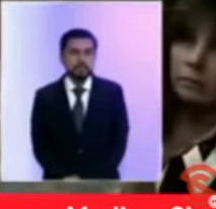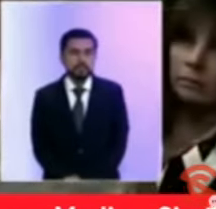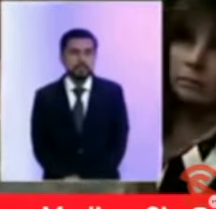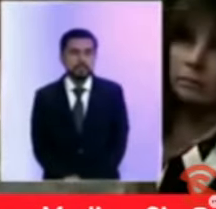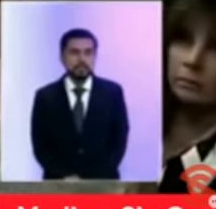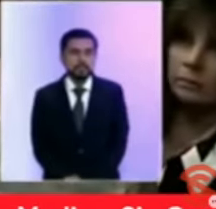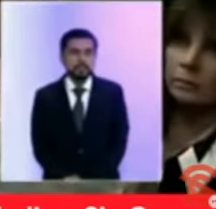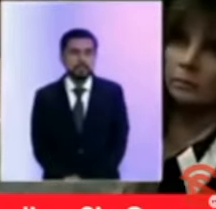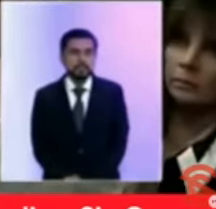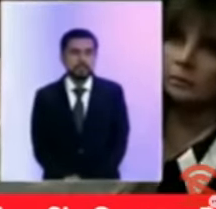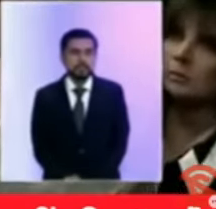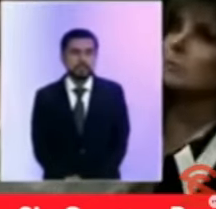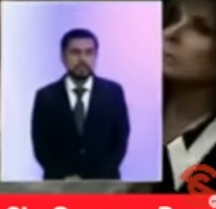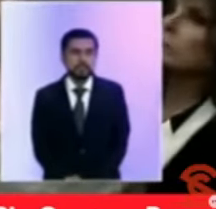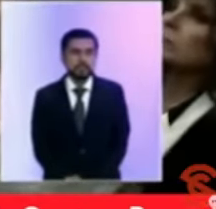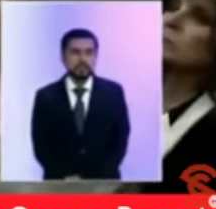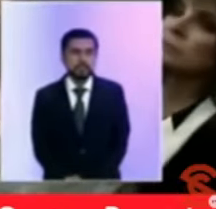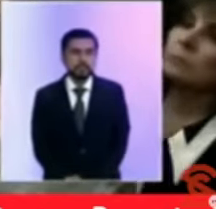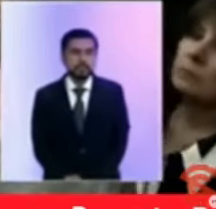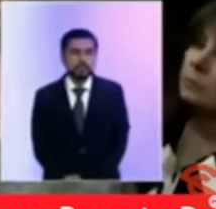no lo no lo cantaron